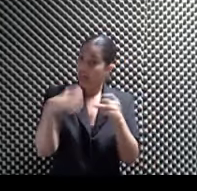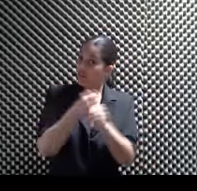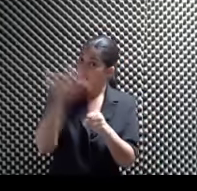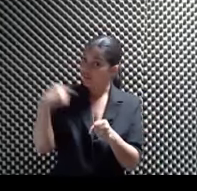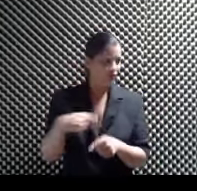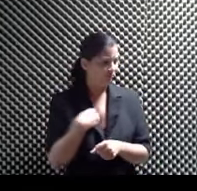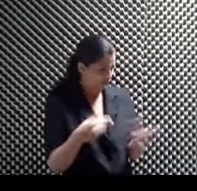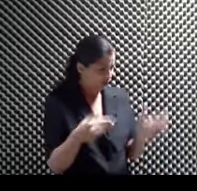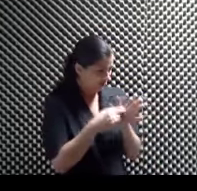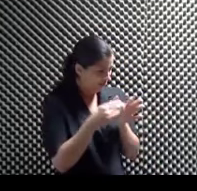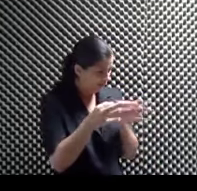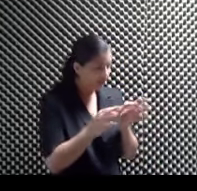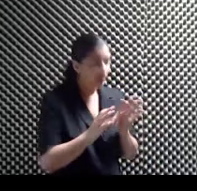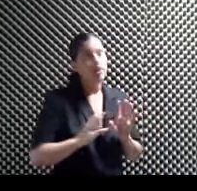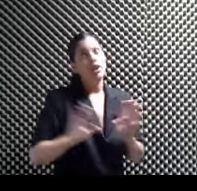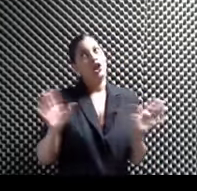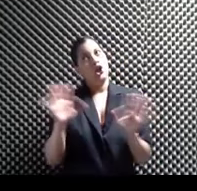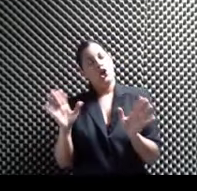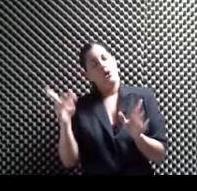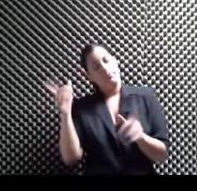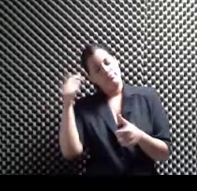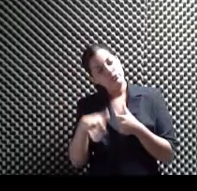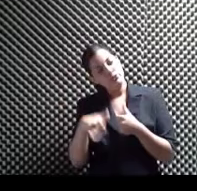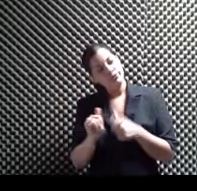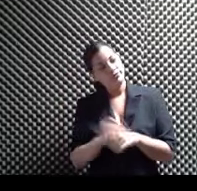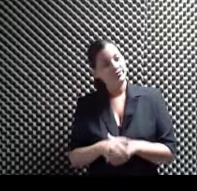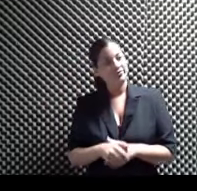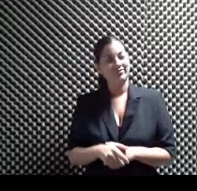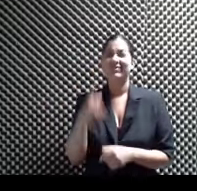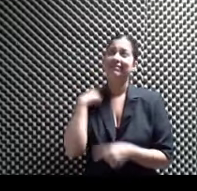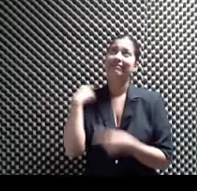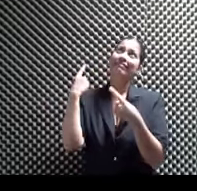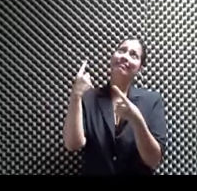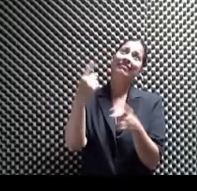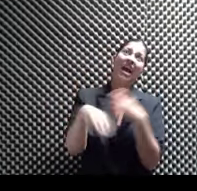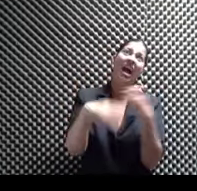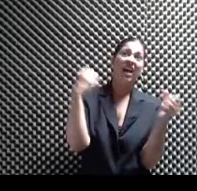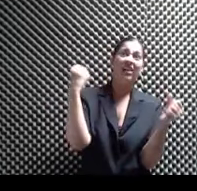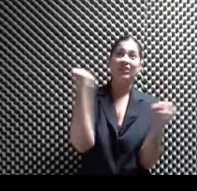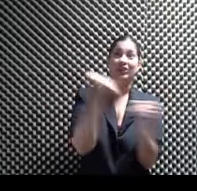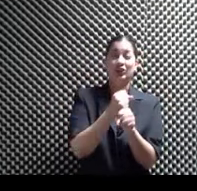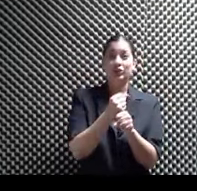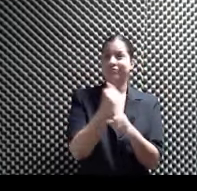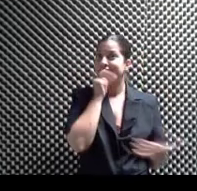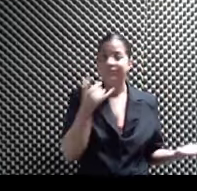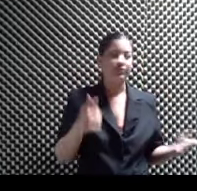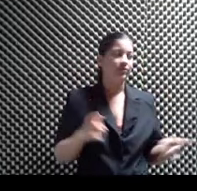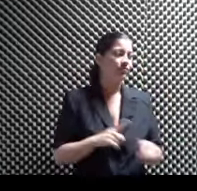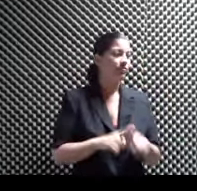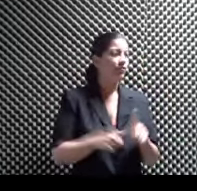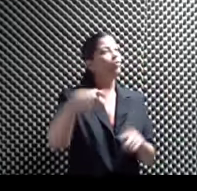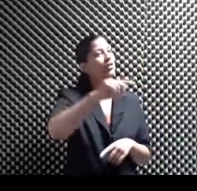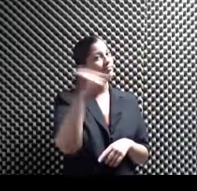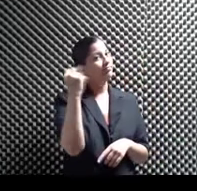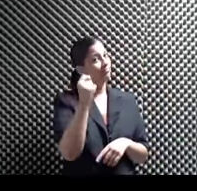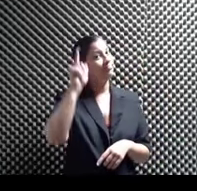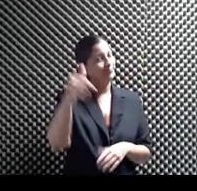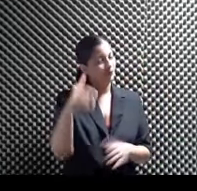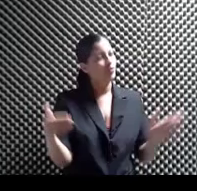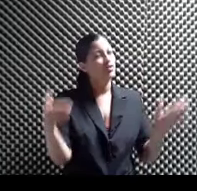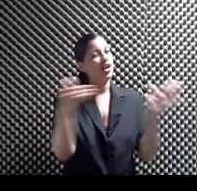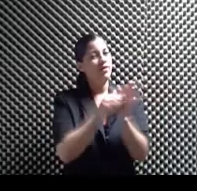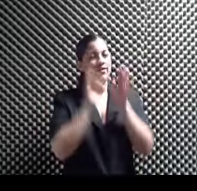todavía Sí, bueno Porque tú sabes Yo viví engañado tanto Pero mire Usted nos va a sintonizar El próximo martes